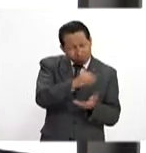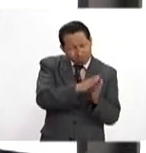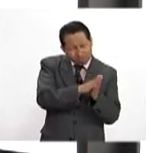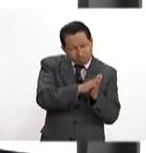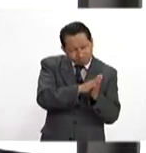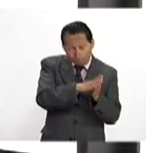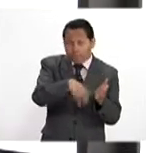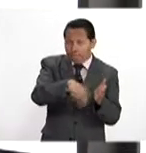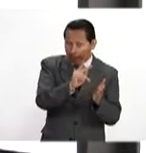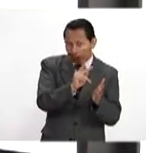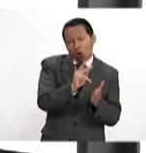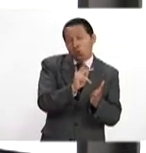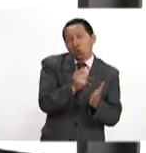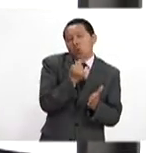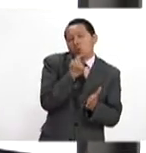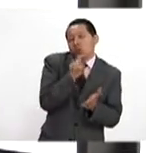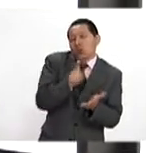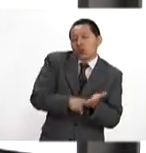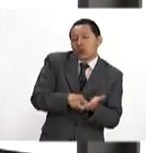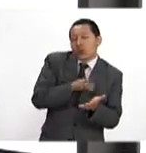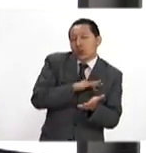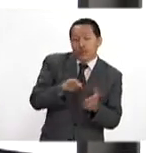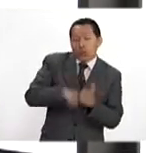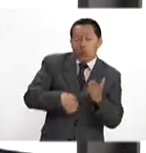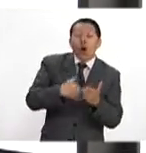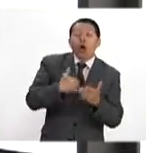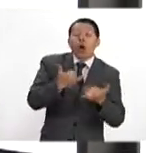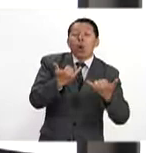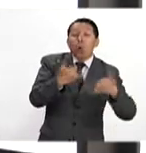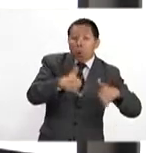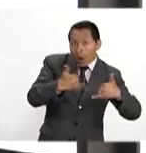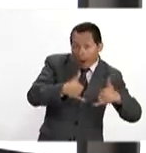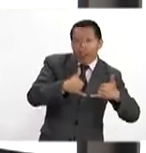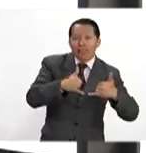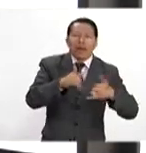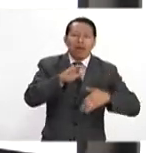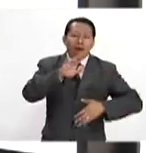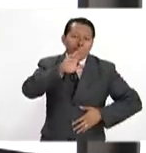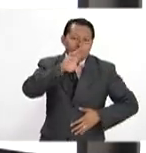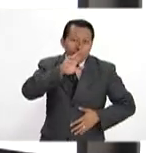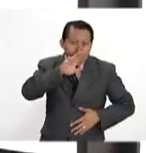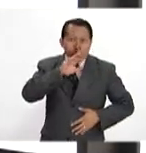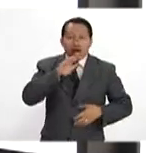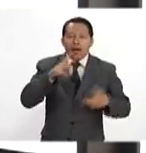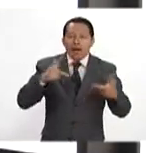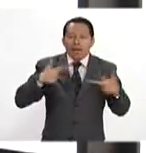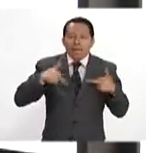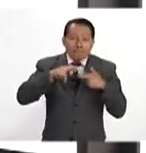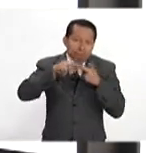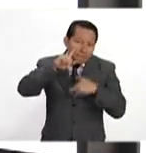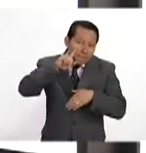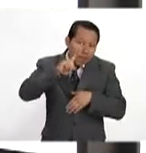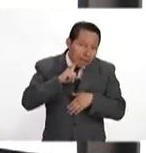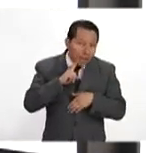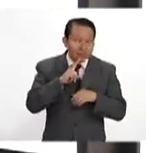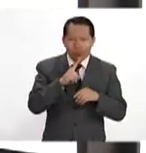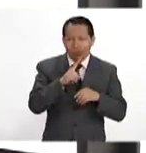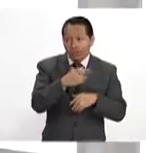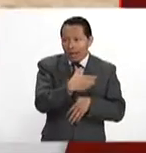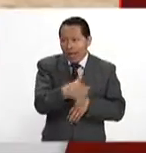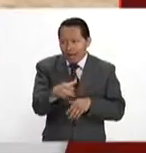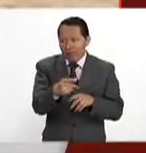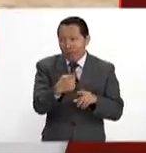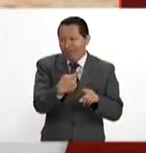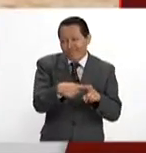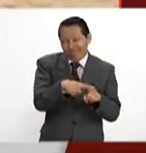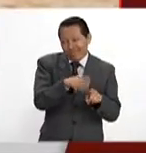ser su máximo, su juguete, su mamá, su maestra, su campo, etcétera. Para un adulto pueden ser otro tipo de